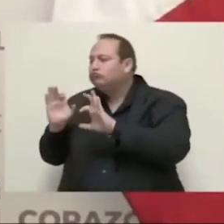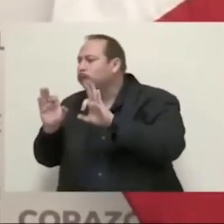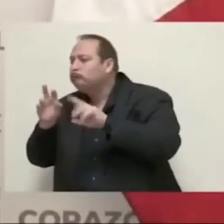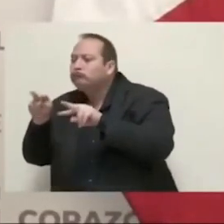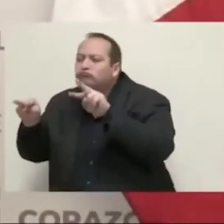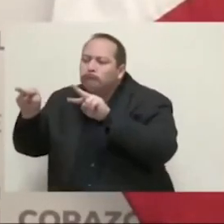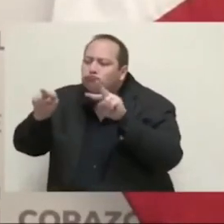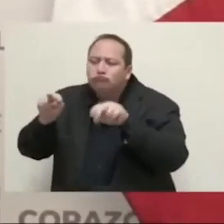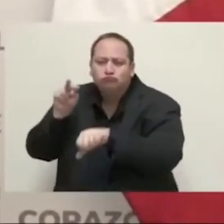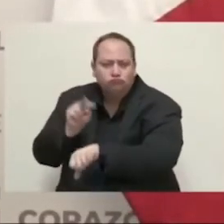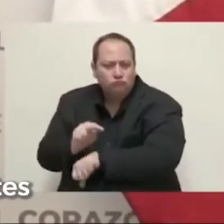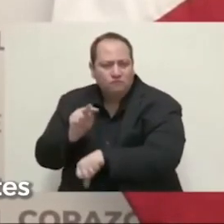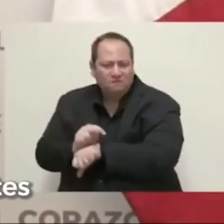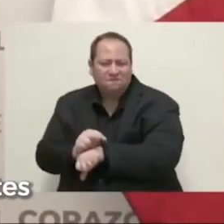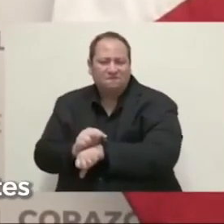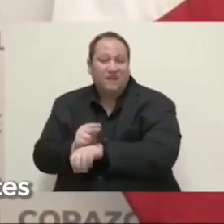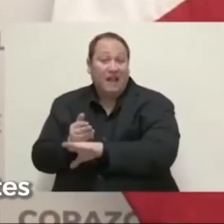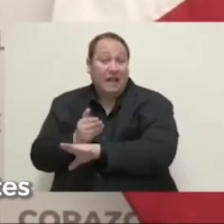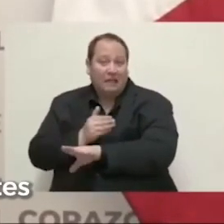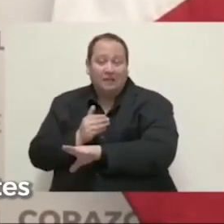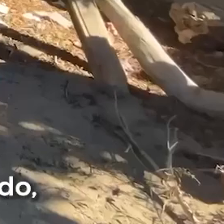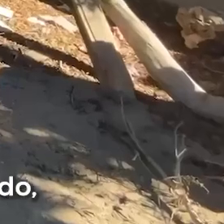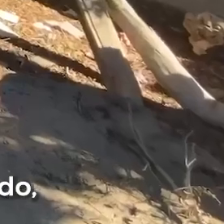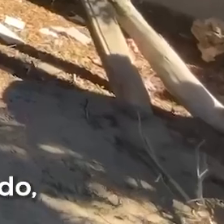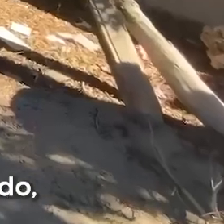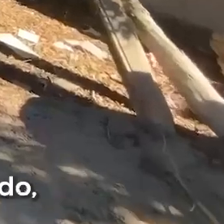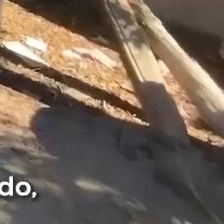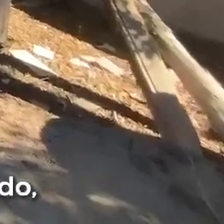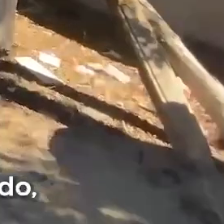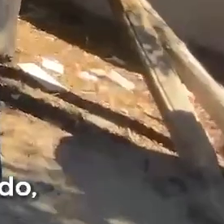temprano, observación, vigilancia, nos ha ayudado a que estos pacientes